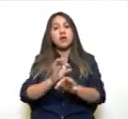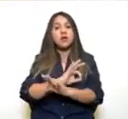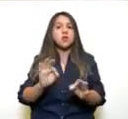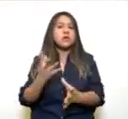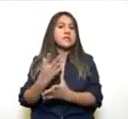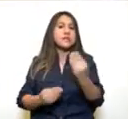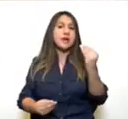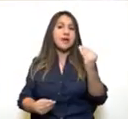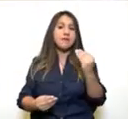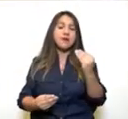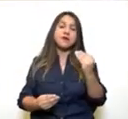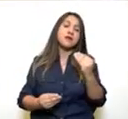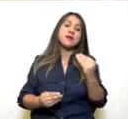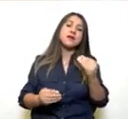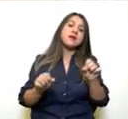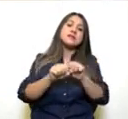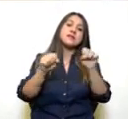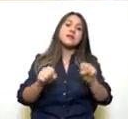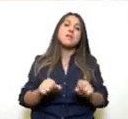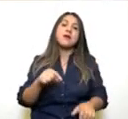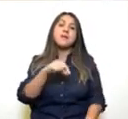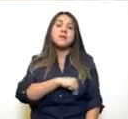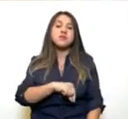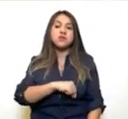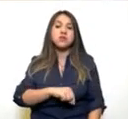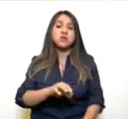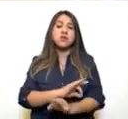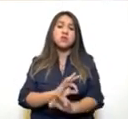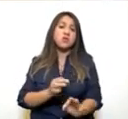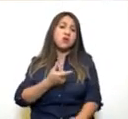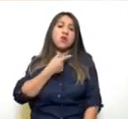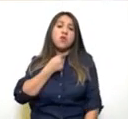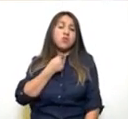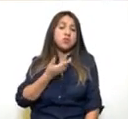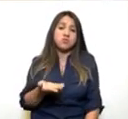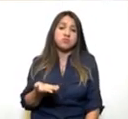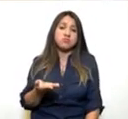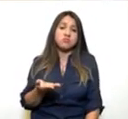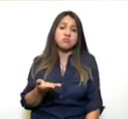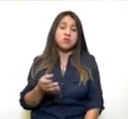previsional por el cual nunca nos gustó